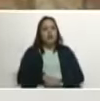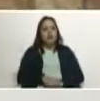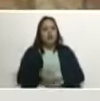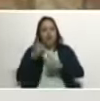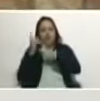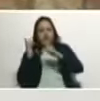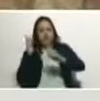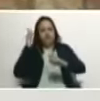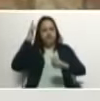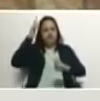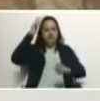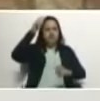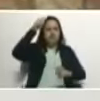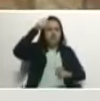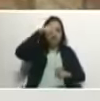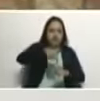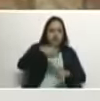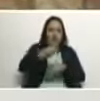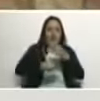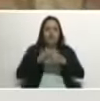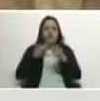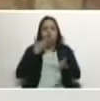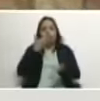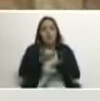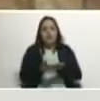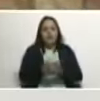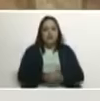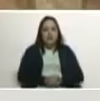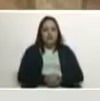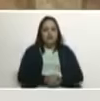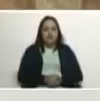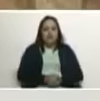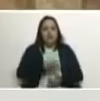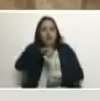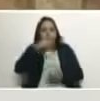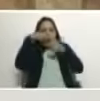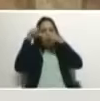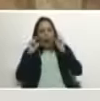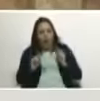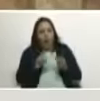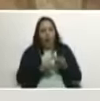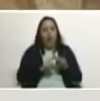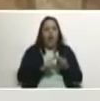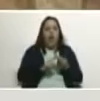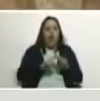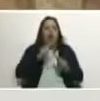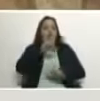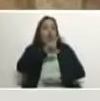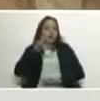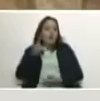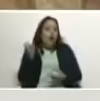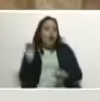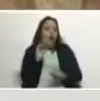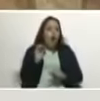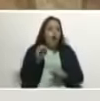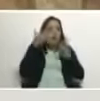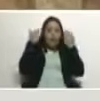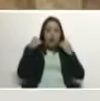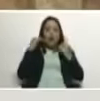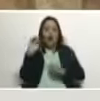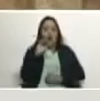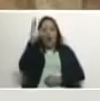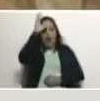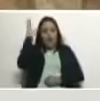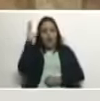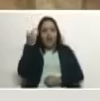lanzados por petición de los Borges, de los López, de la Machado, de los Capriles, de los Ledesma, fue